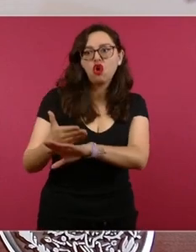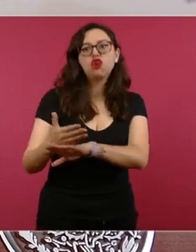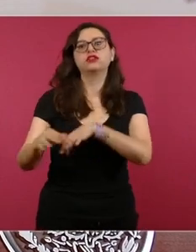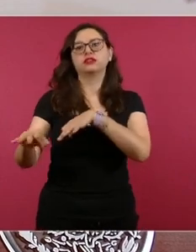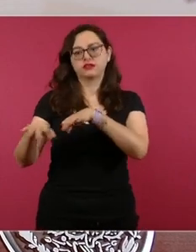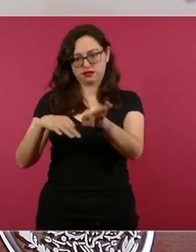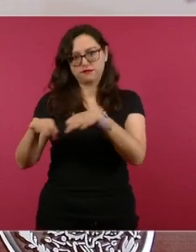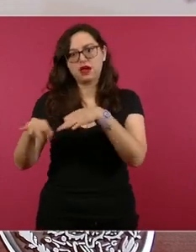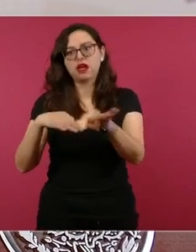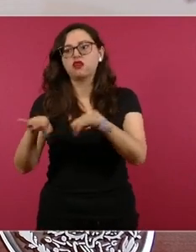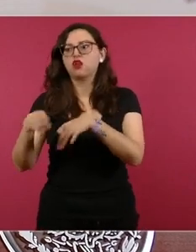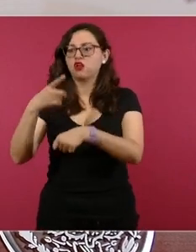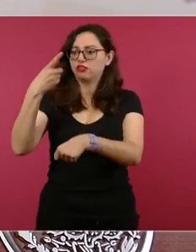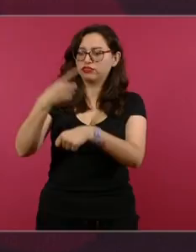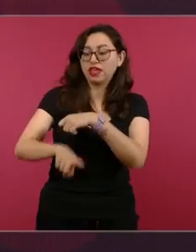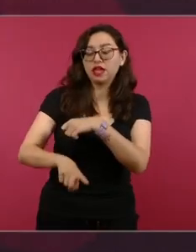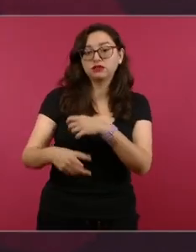el